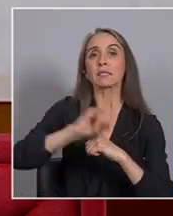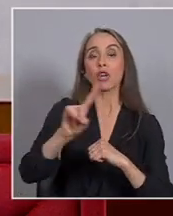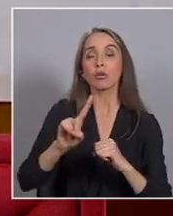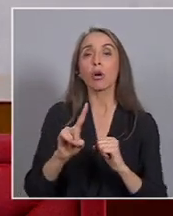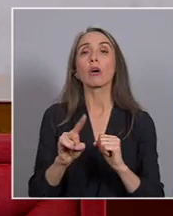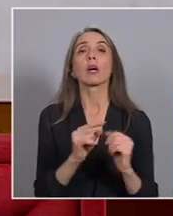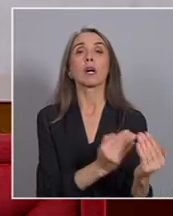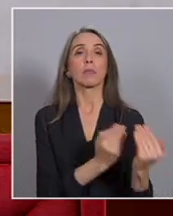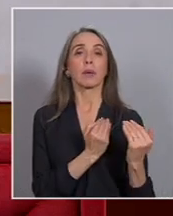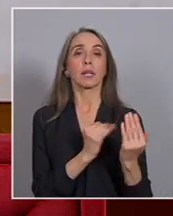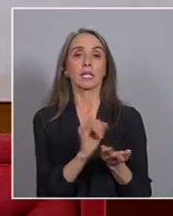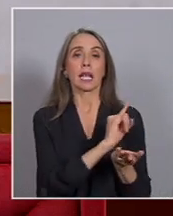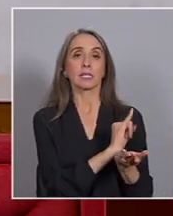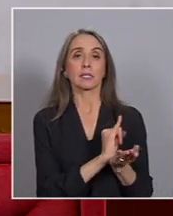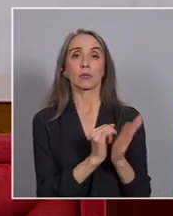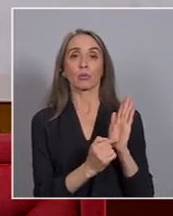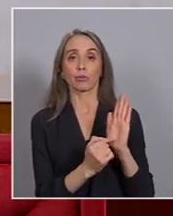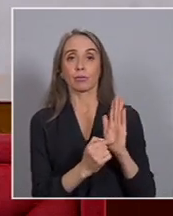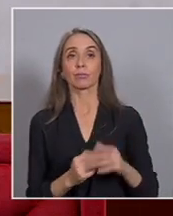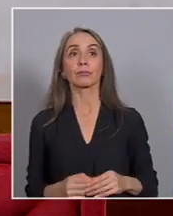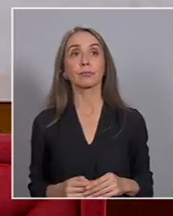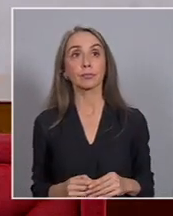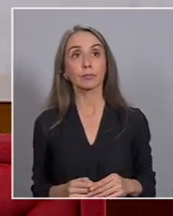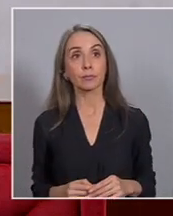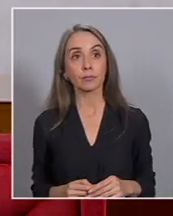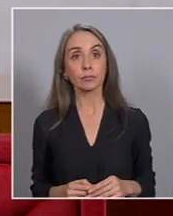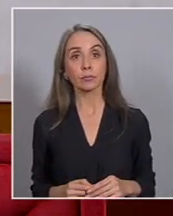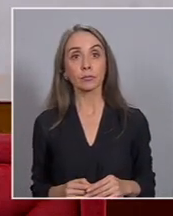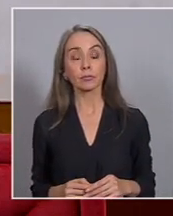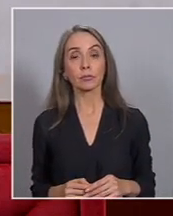por los organismos correspondientes.